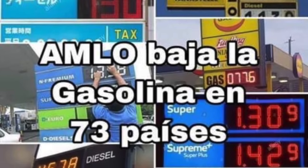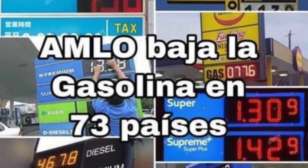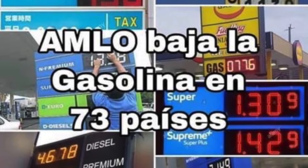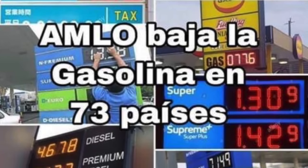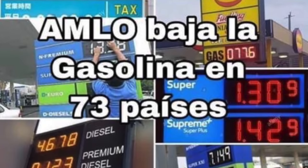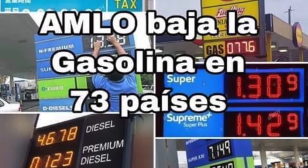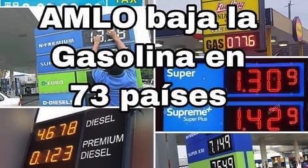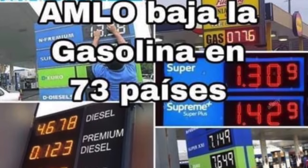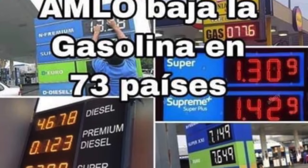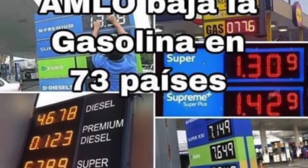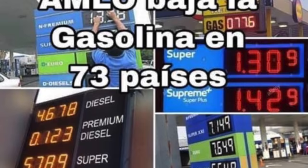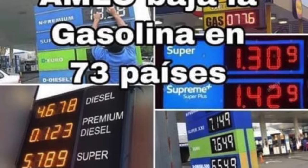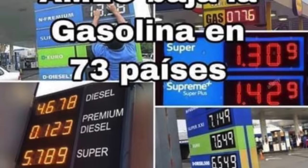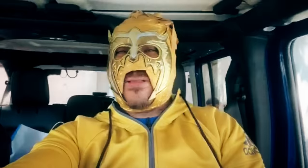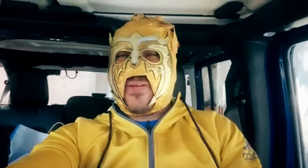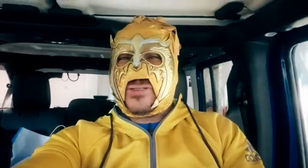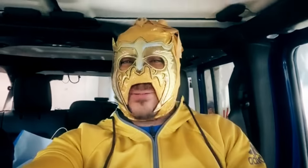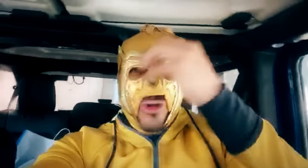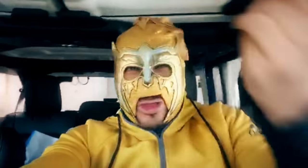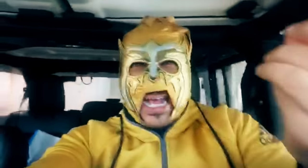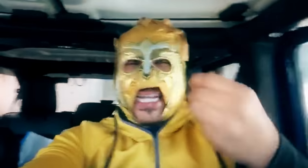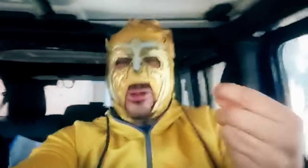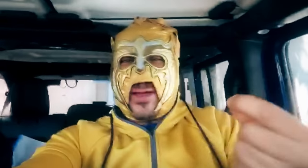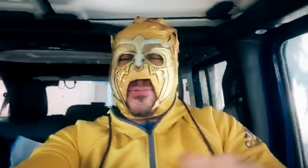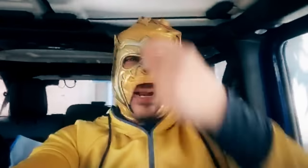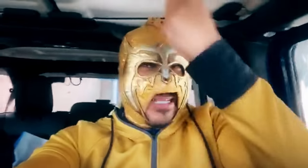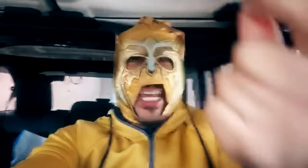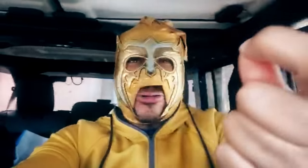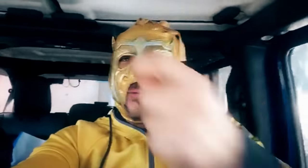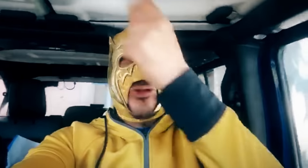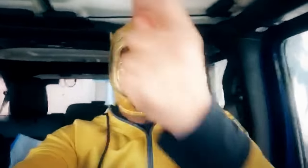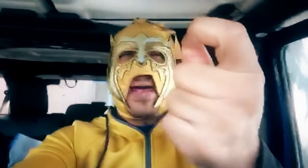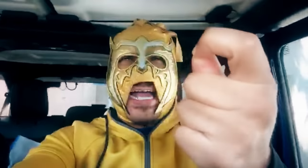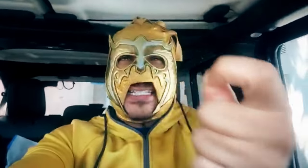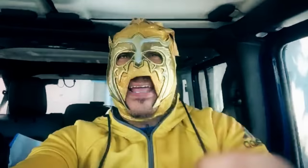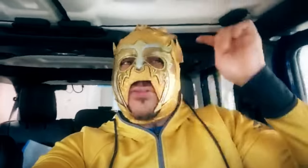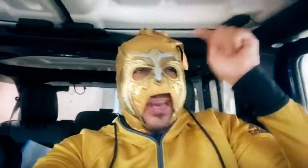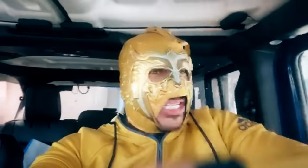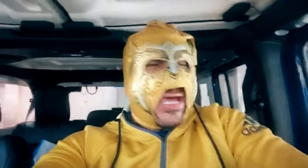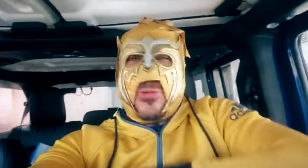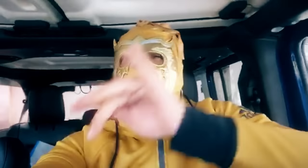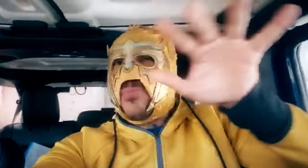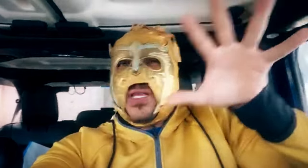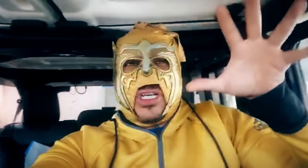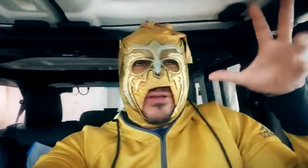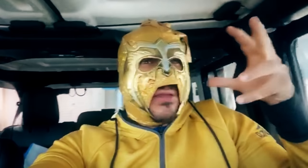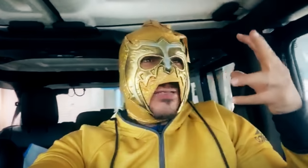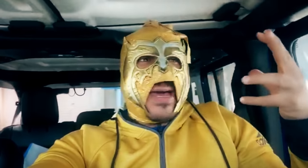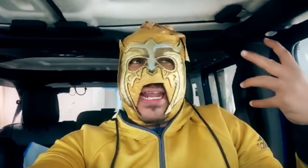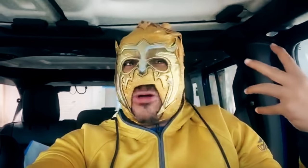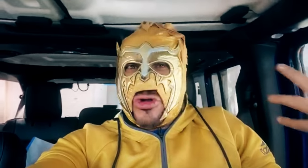pinche medalla. No, por eso luego te están levantando falsos, cabrón. No digas eso, güey, porque no es cierto, cabrón. Tú no la bajaste. Se fue la chingada por todo el